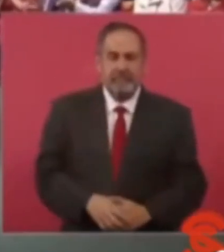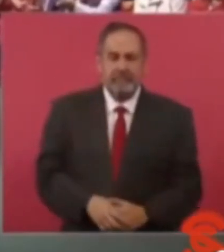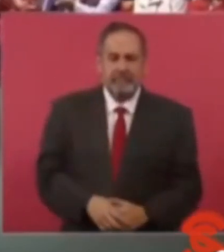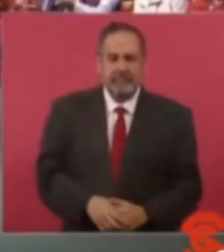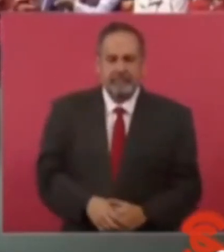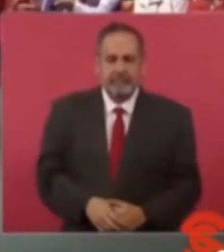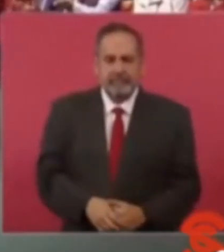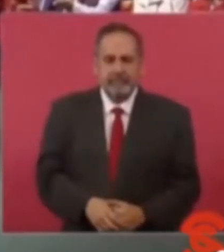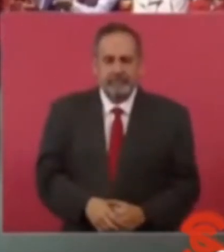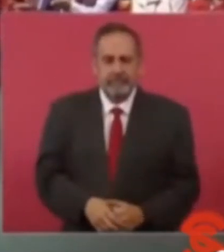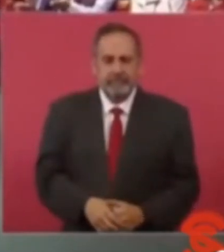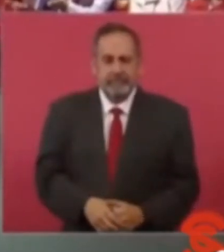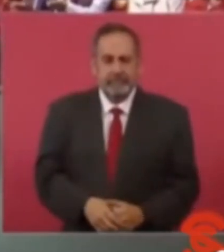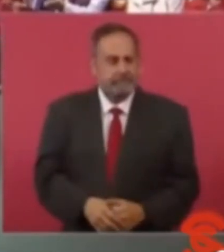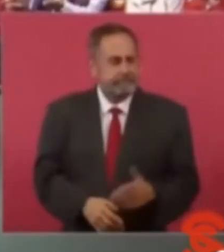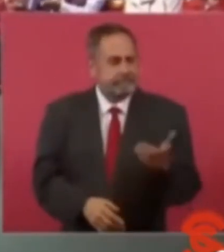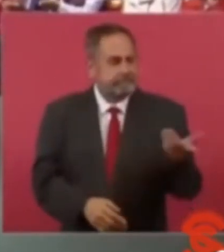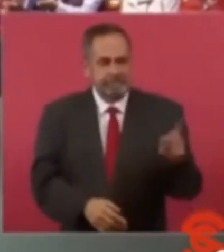No es